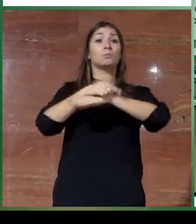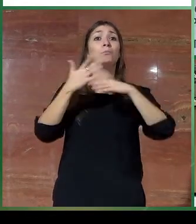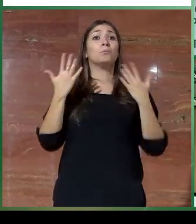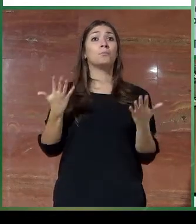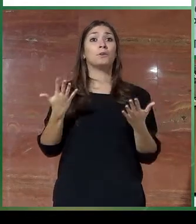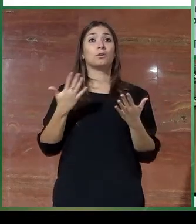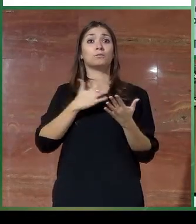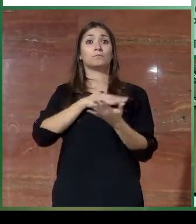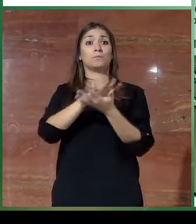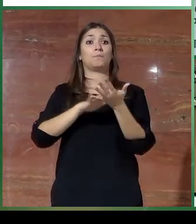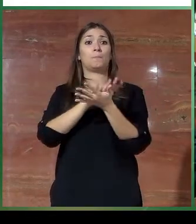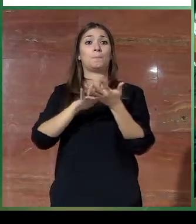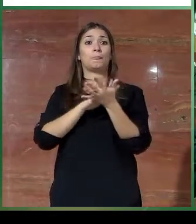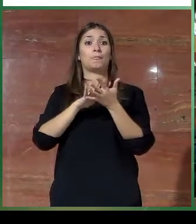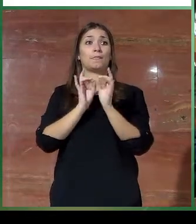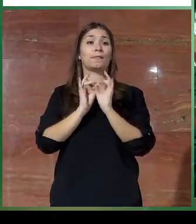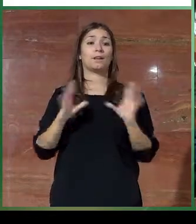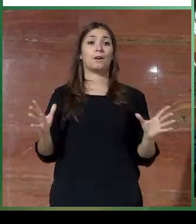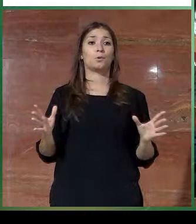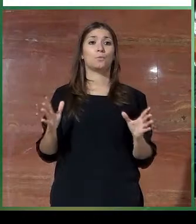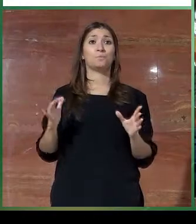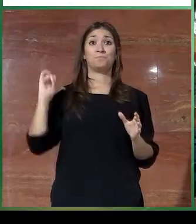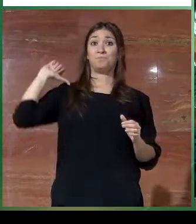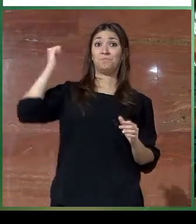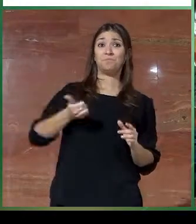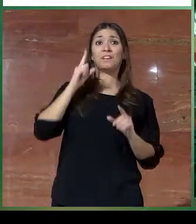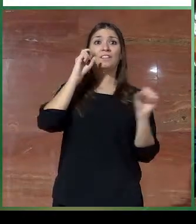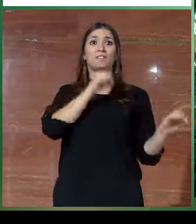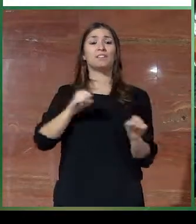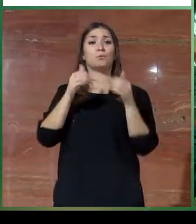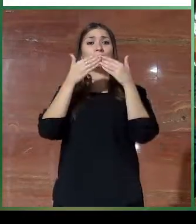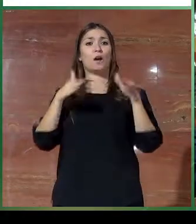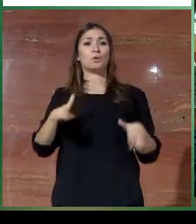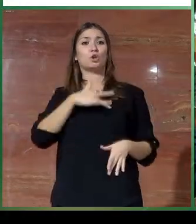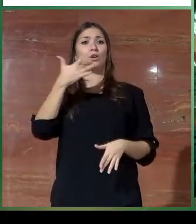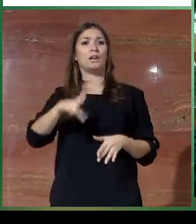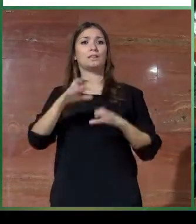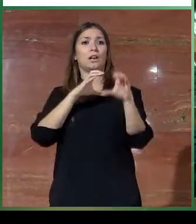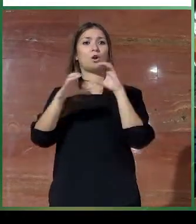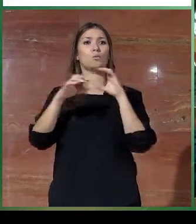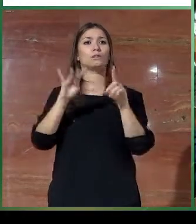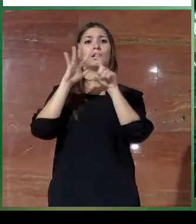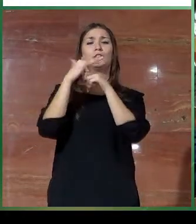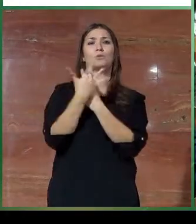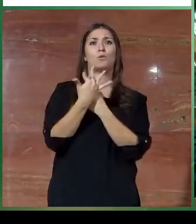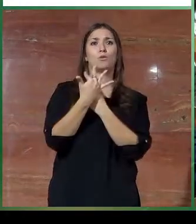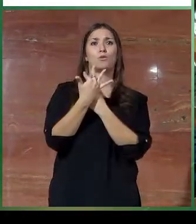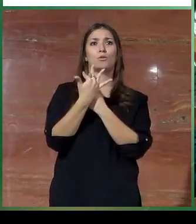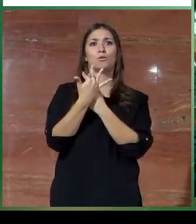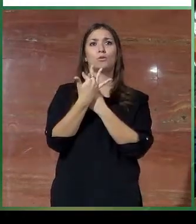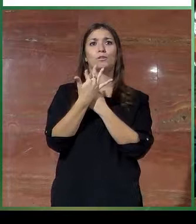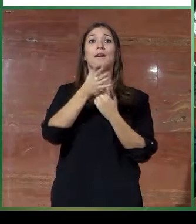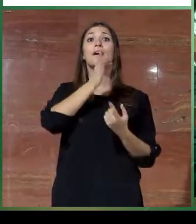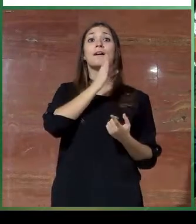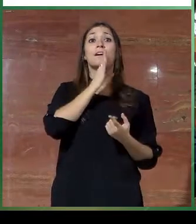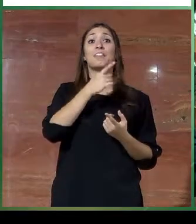voy a aclarar. Miren, venimos defendiendo de forma abierta, flexible y tolerante la comunicación en el espacio ambiental. Como decía